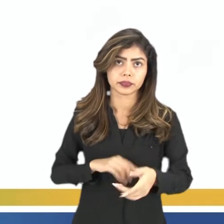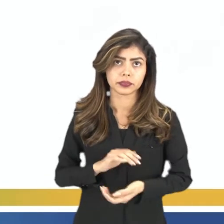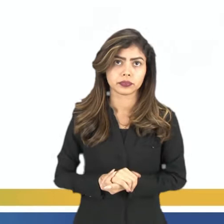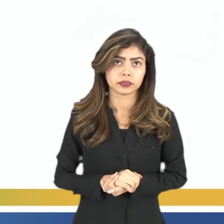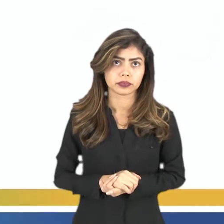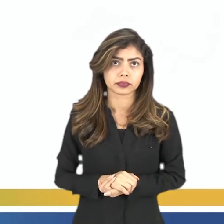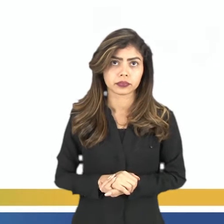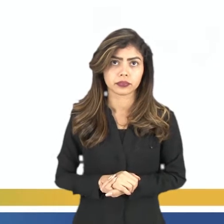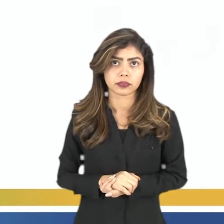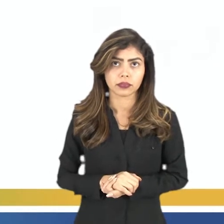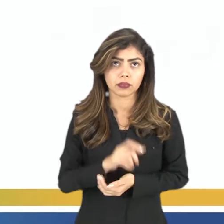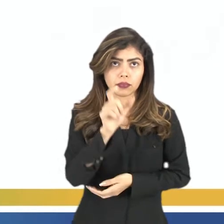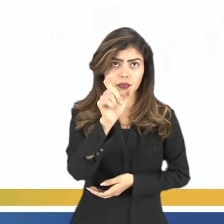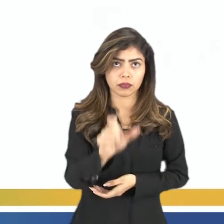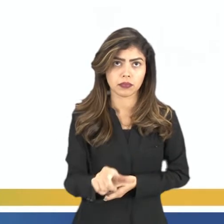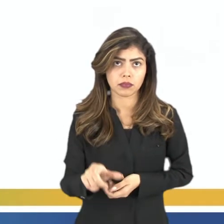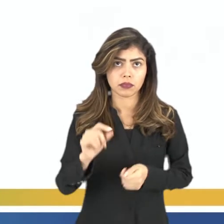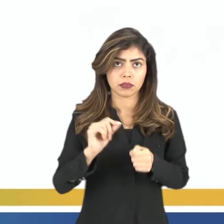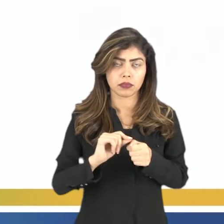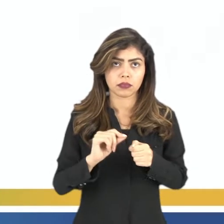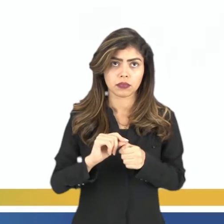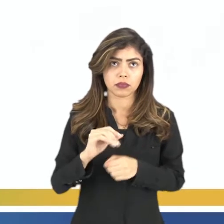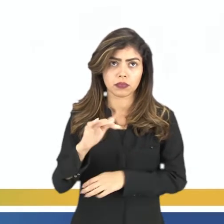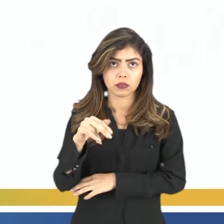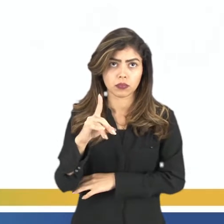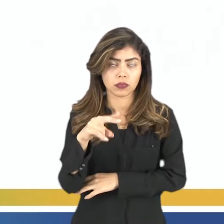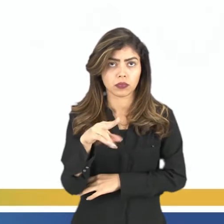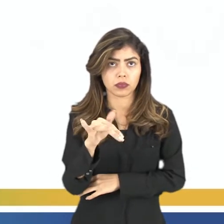A estas personas se los